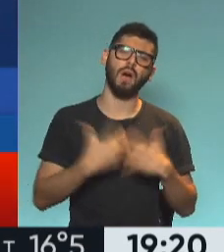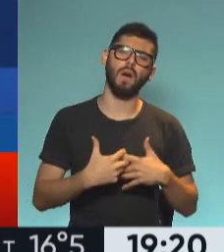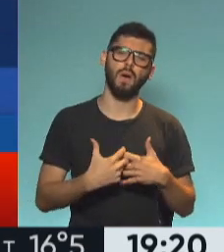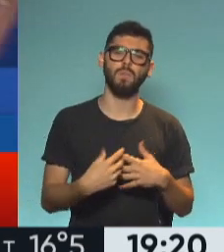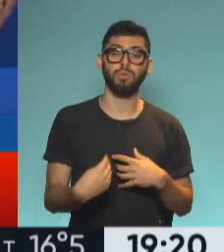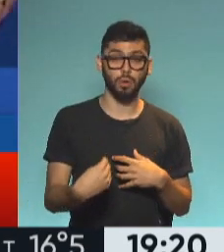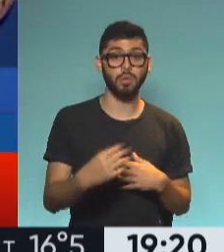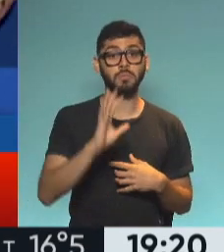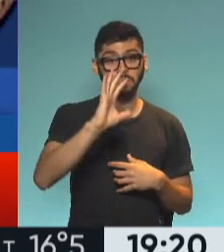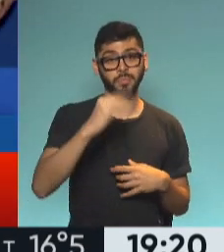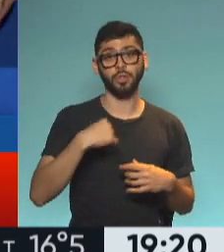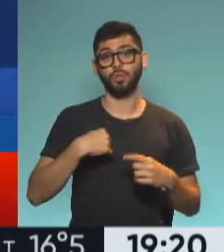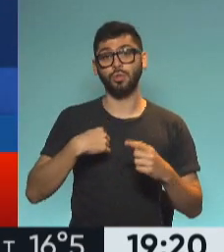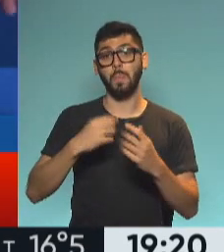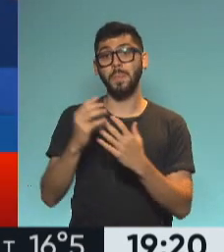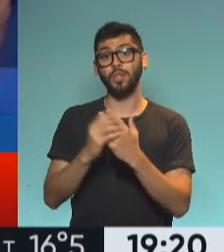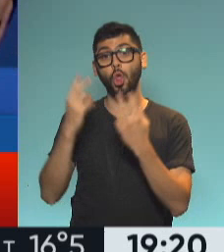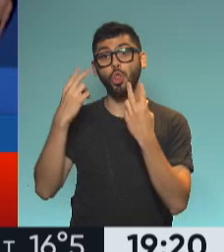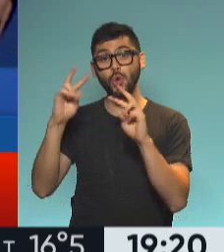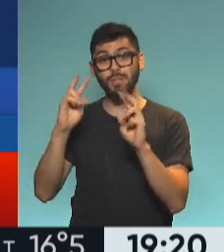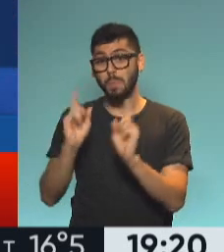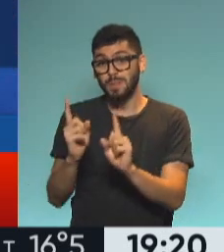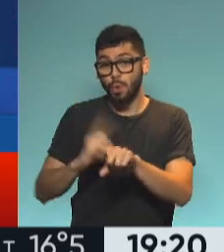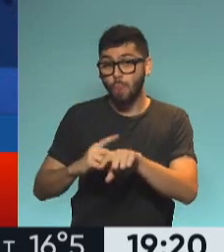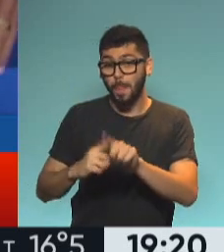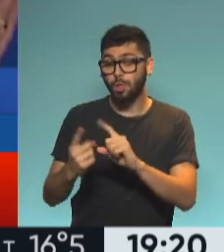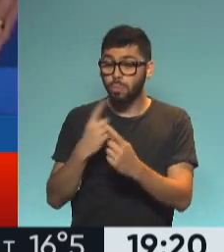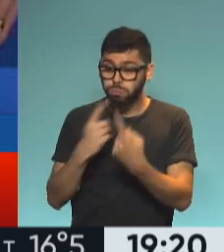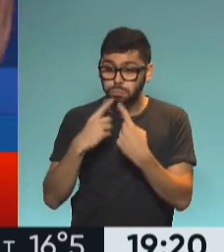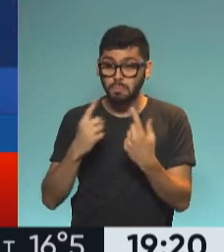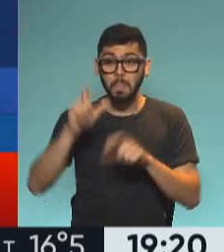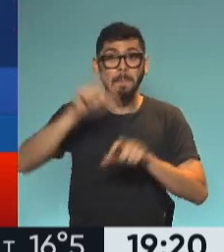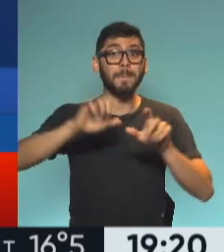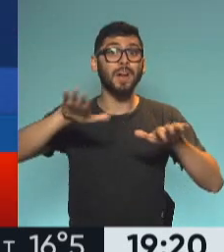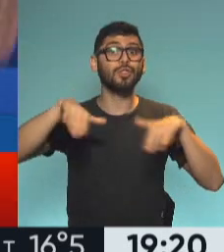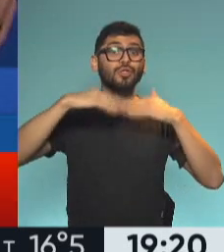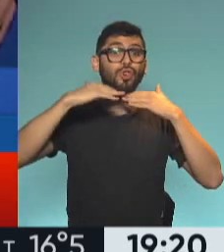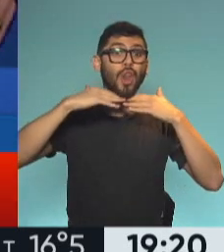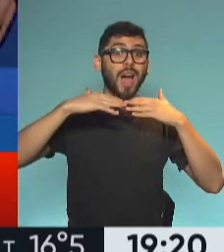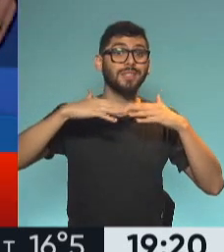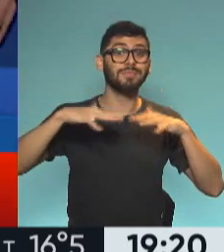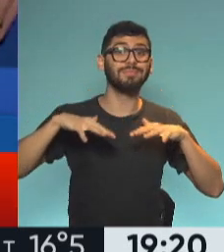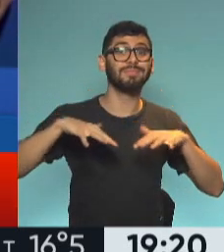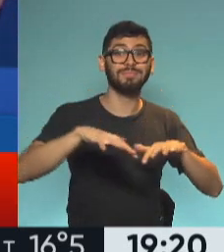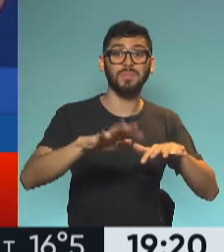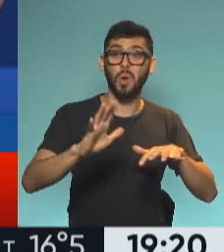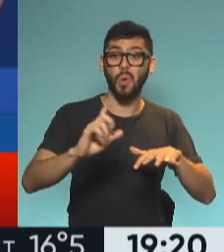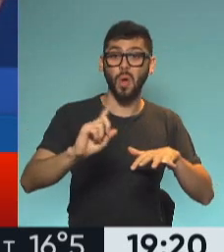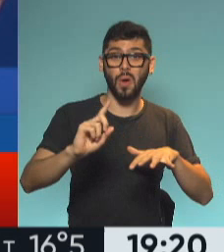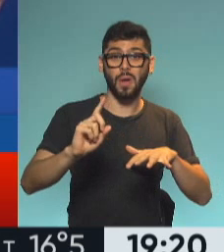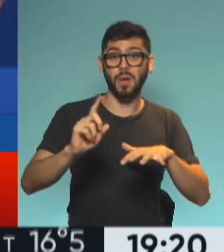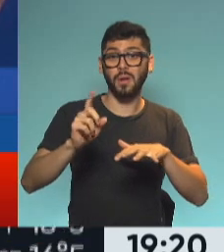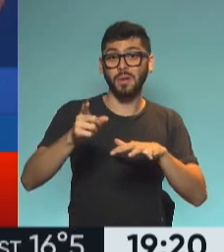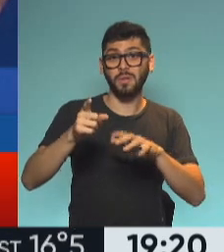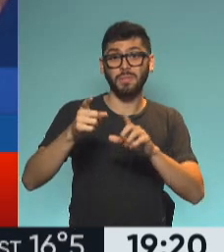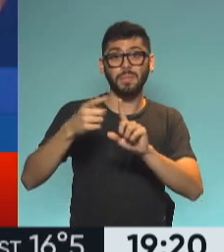Não consultei o do turismo, porque nesse momento, como não vai ter torcida, né, não era necessário consultar aí